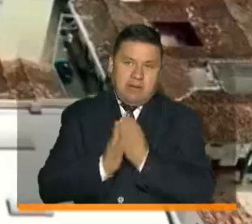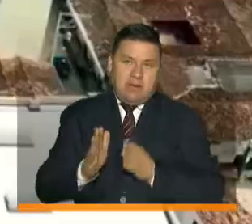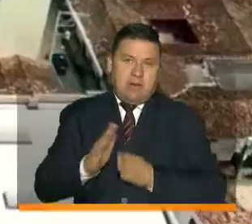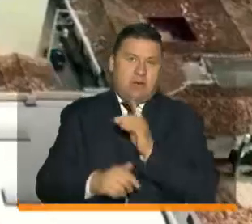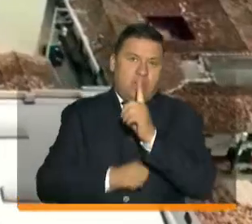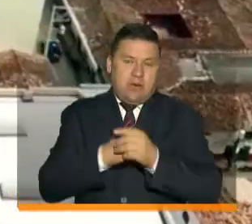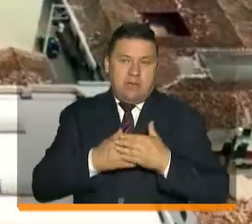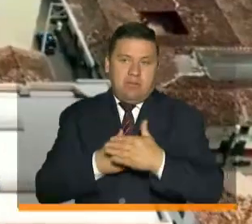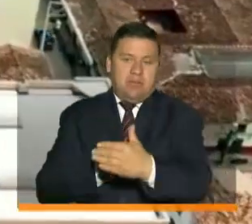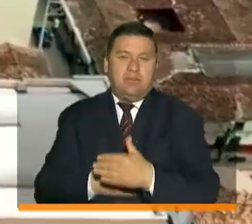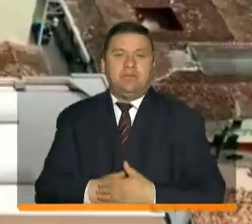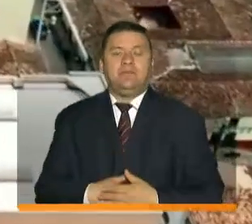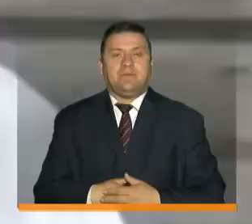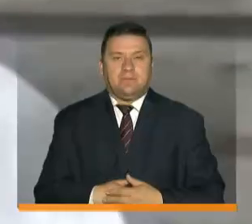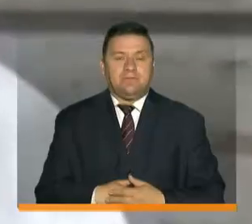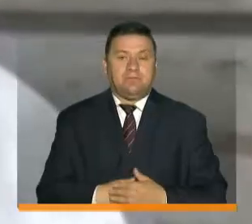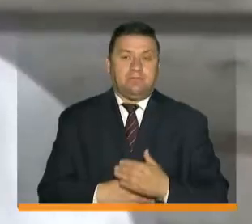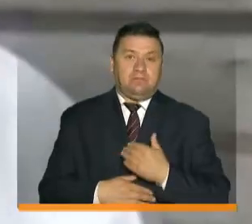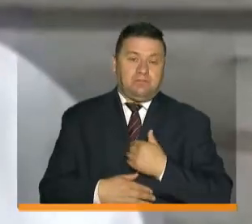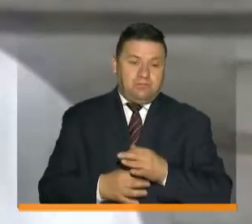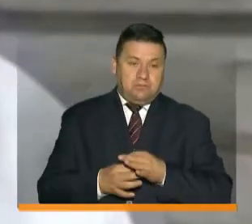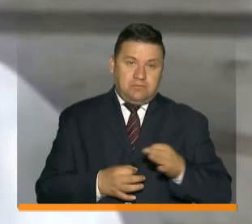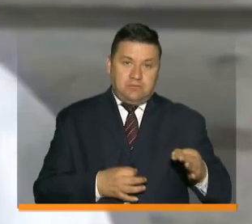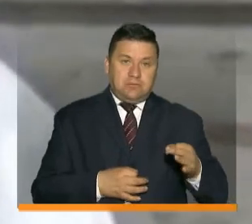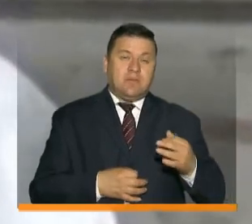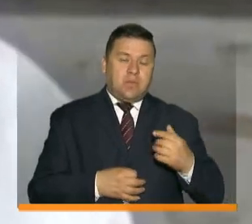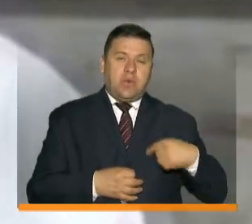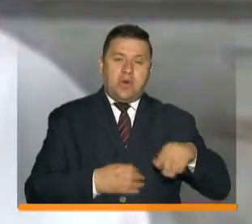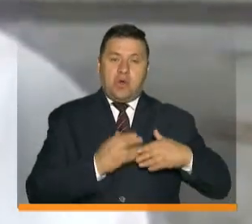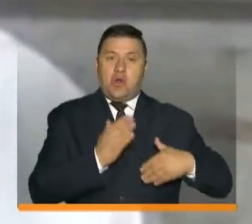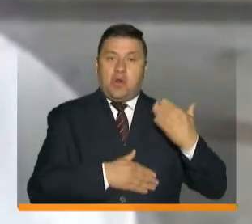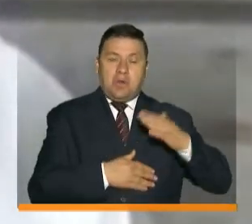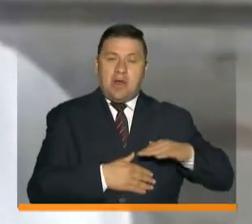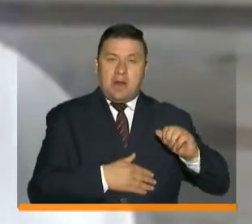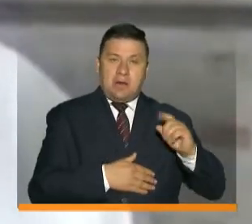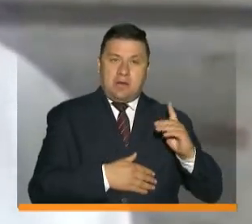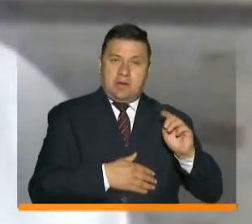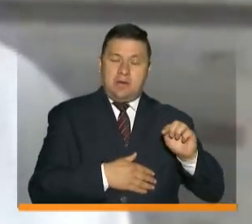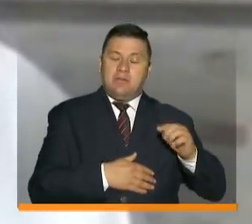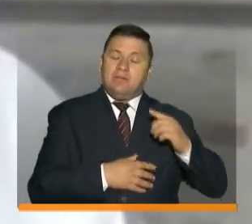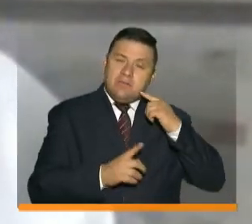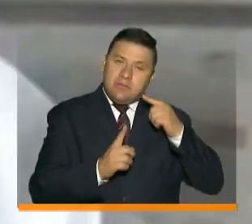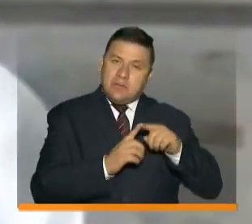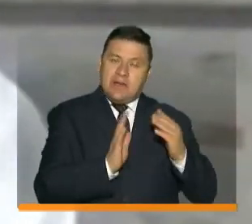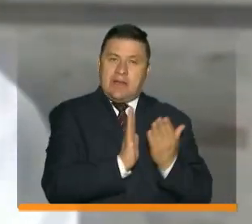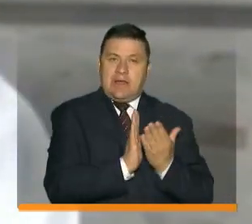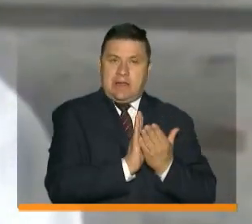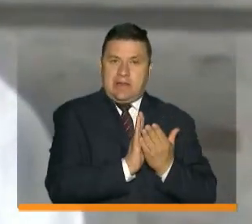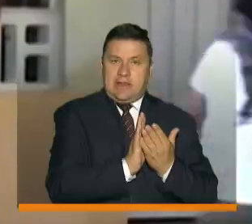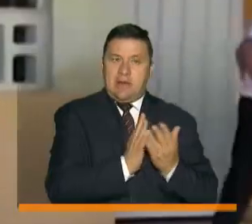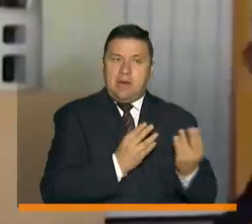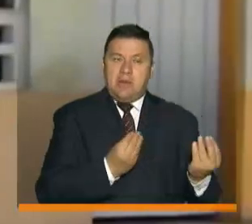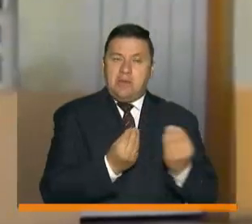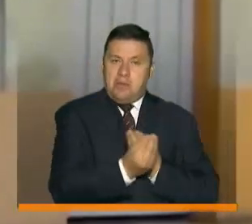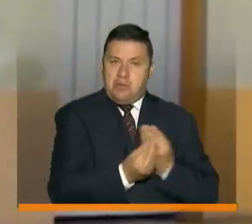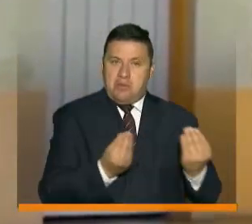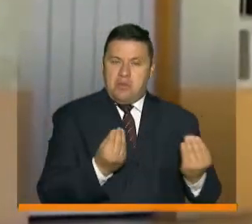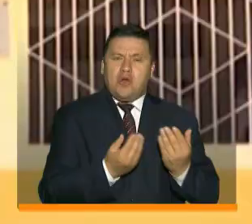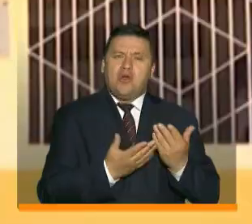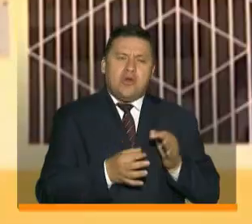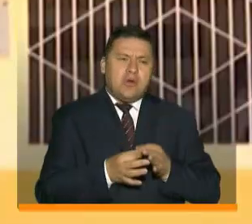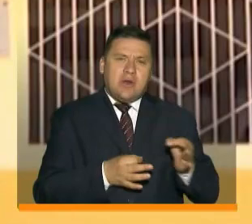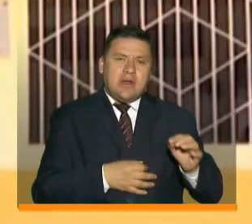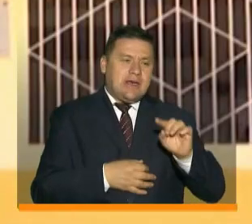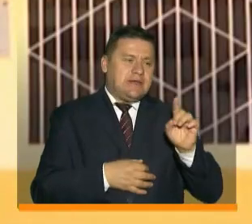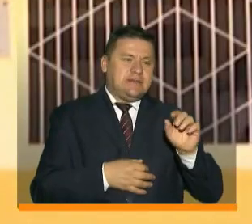de este tiempo. Decirles que en el municipio de Andes vamos a iniciar con la educación de alternancia en el corregimiento